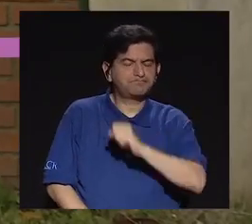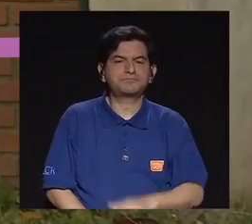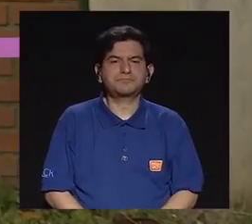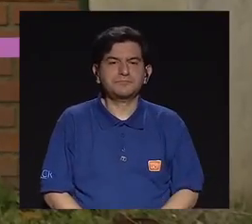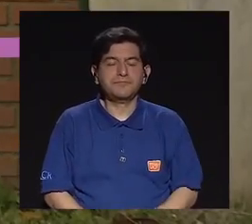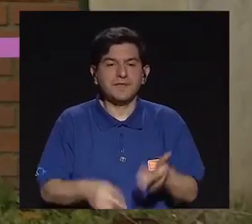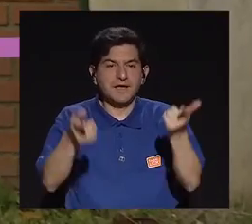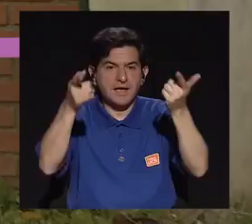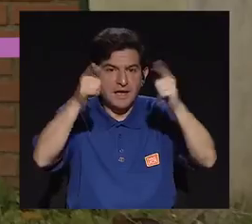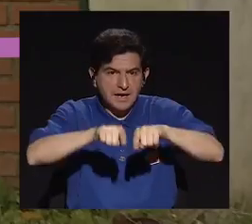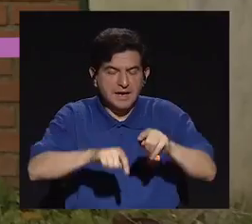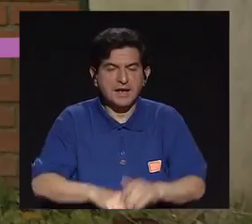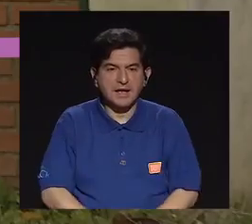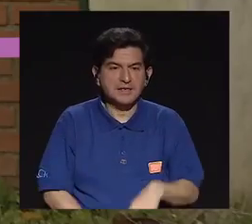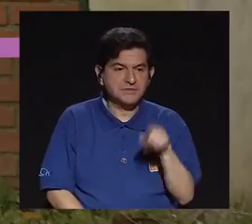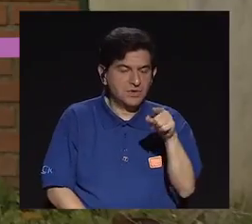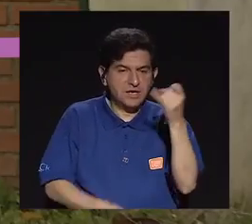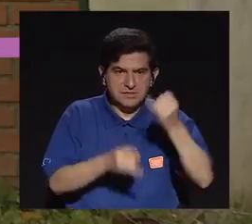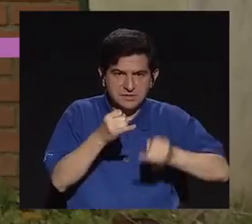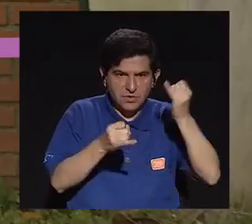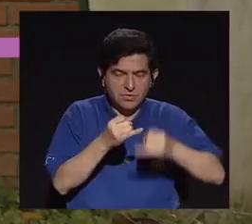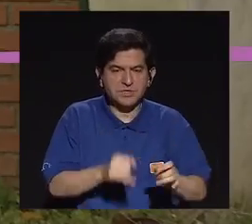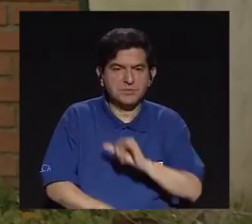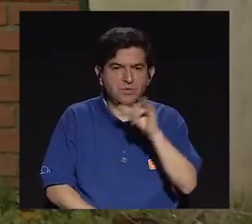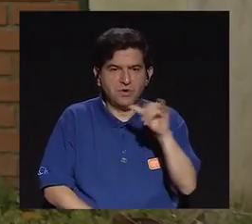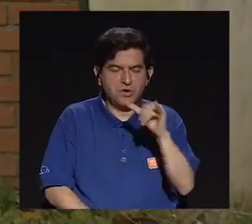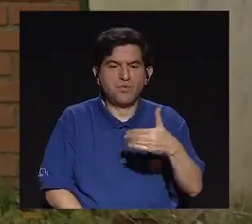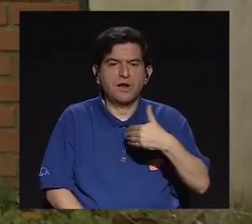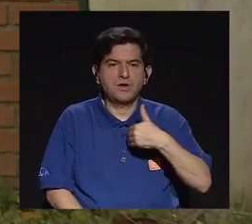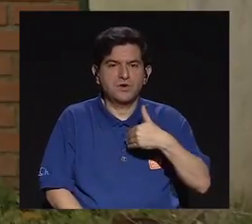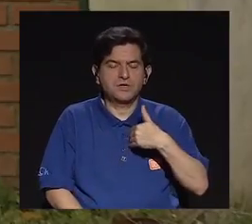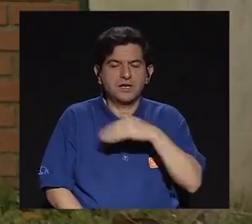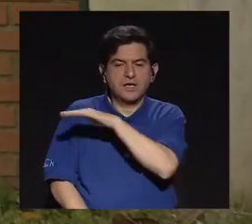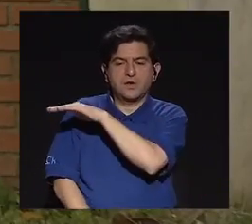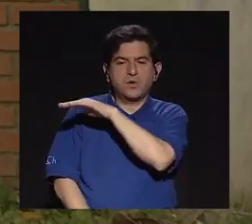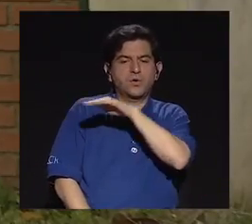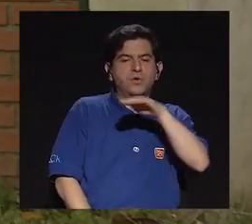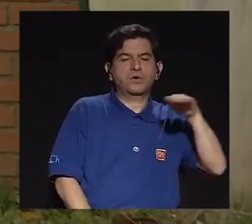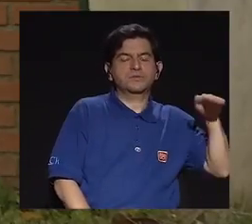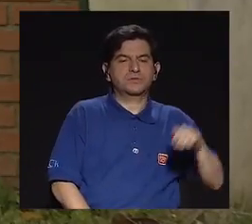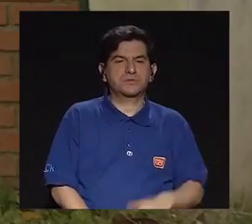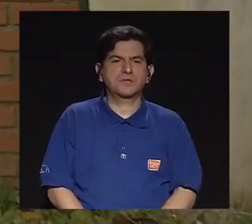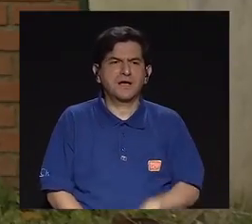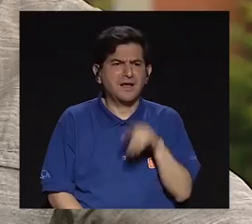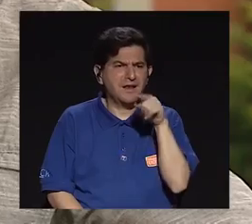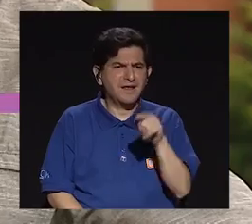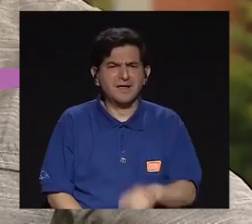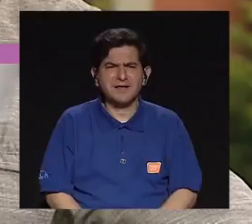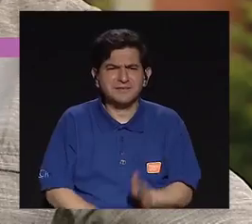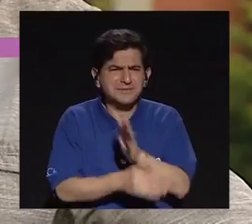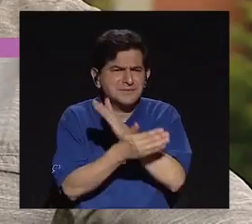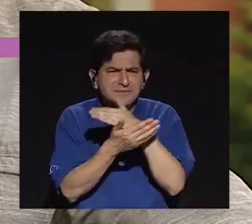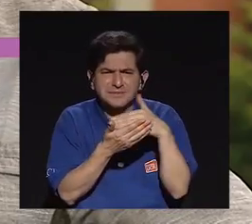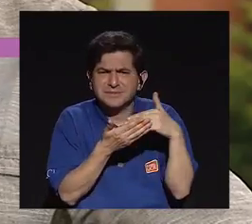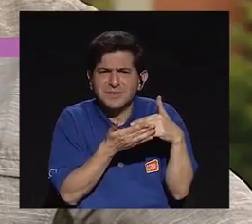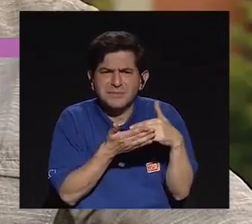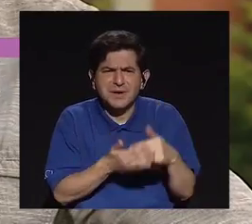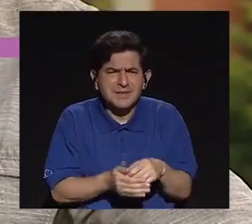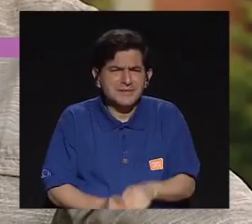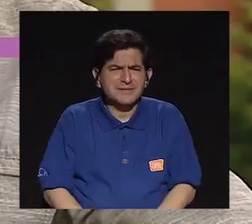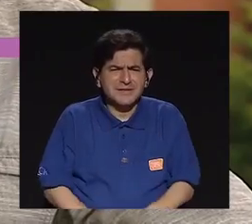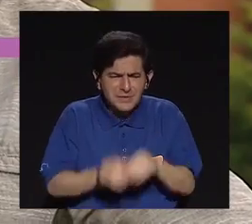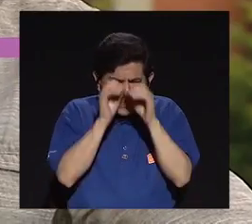El mácula del utrículo es como si tuviéramos el colchón, pero en posición horizontal. Entonces, es un órgano sumamente... Sí, todo